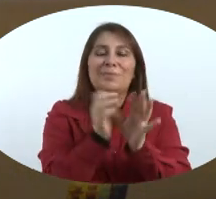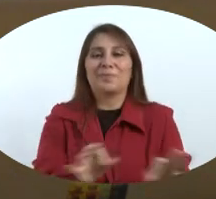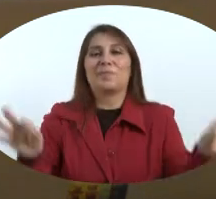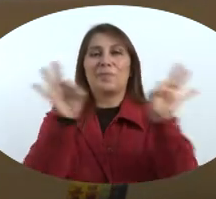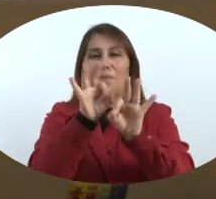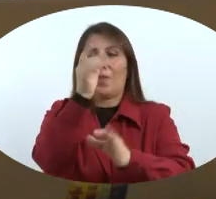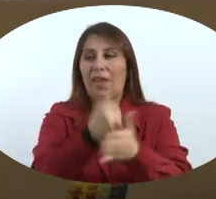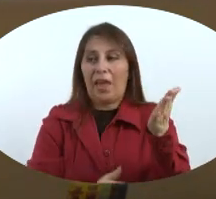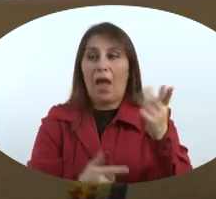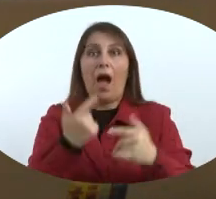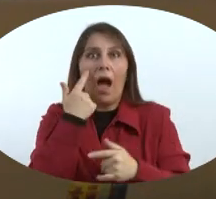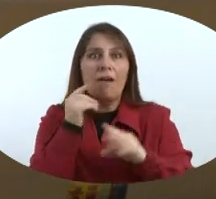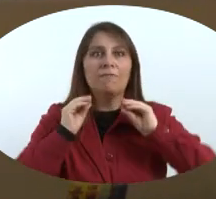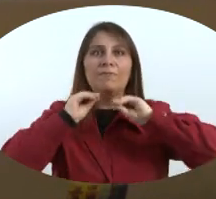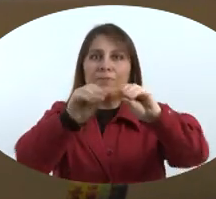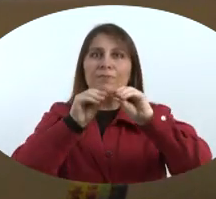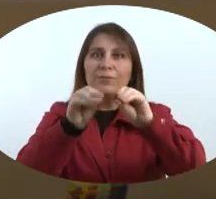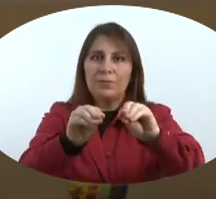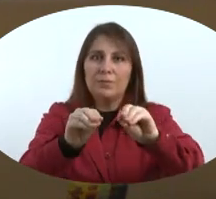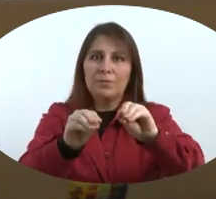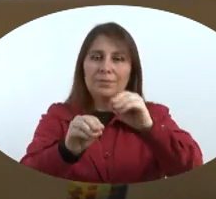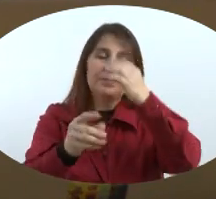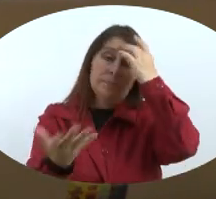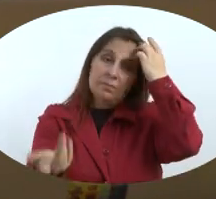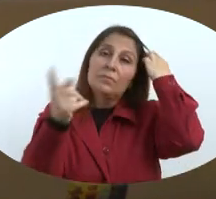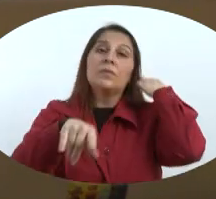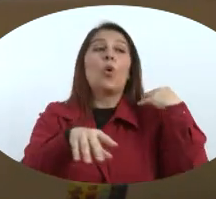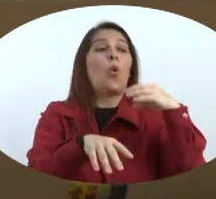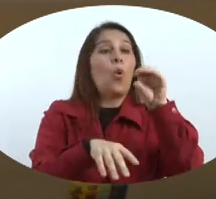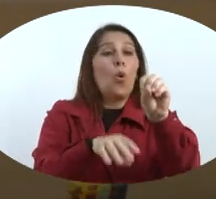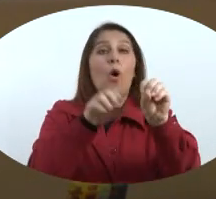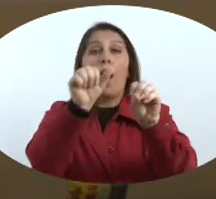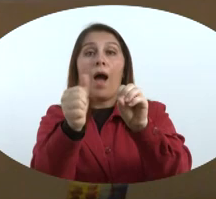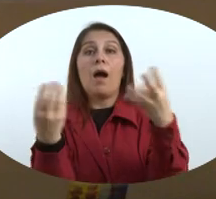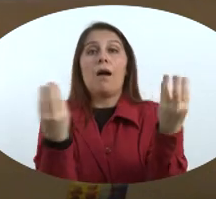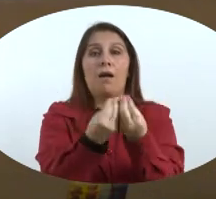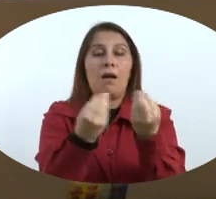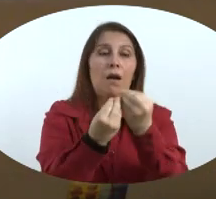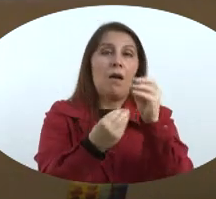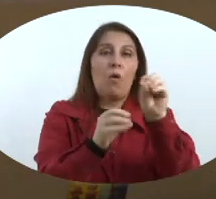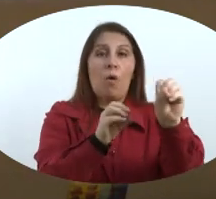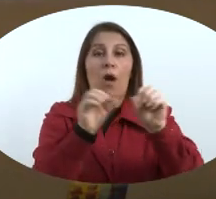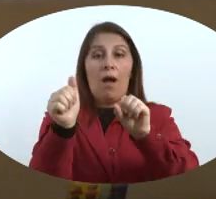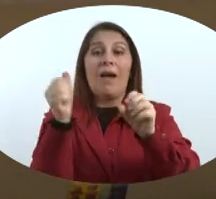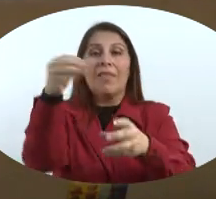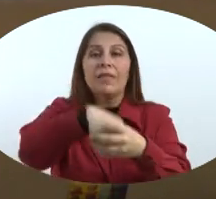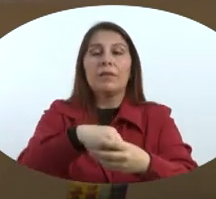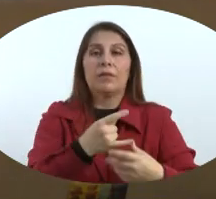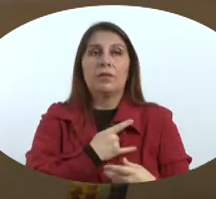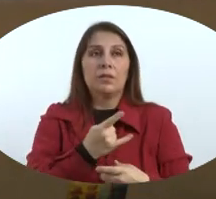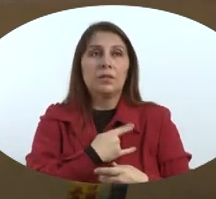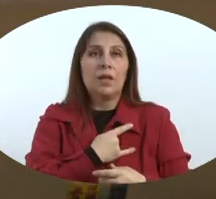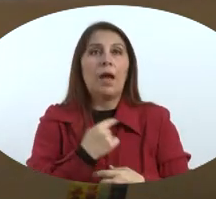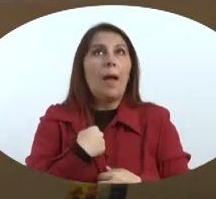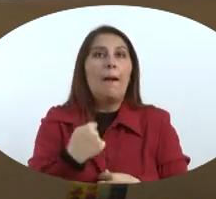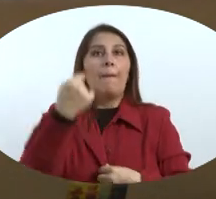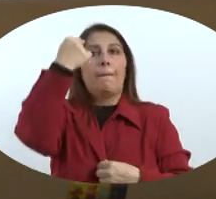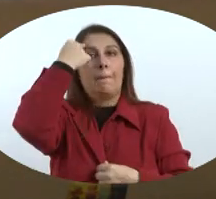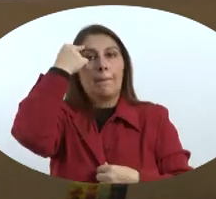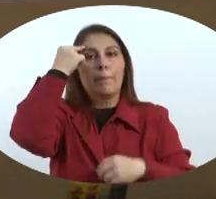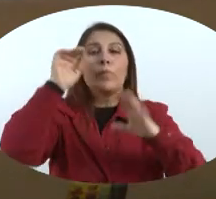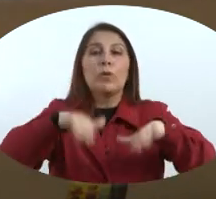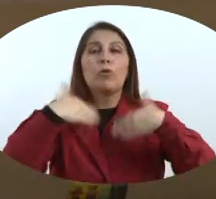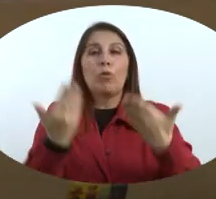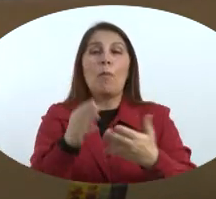es muy importante el tema formativo es necesario que los compañeros y compañeras de la universidad pedagógica efectivamente se piensen